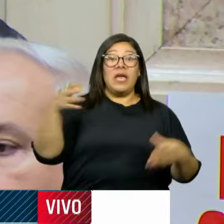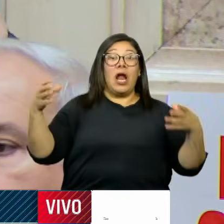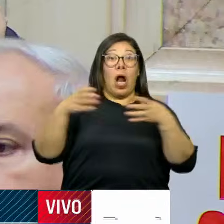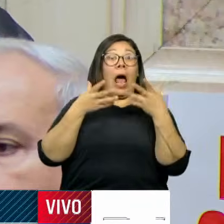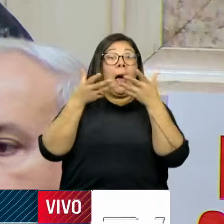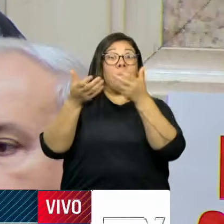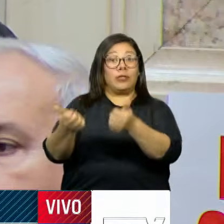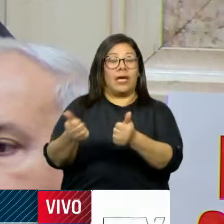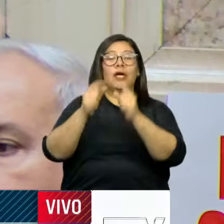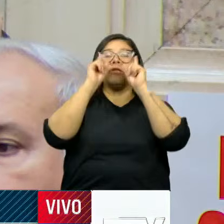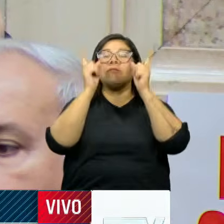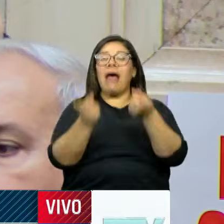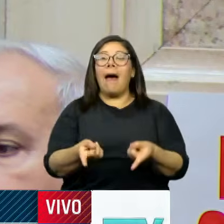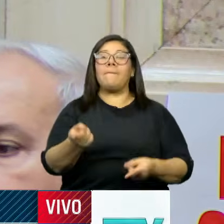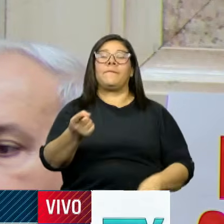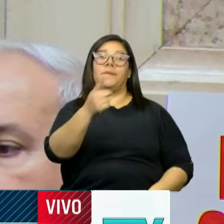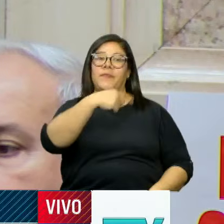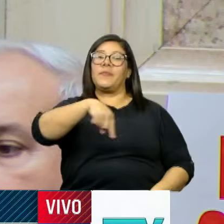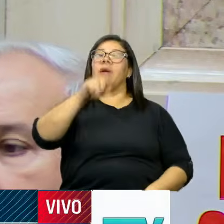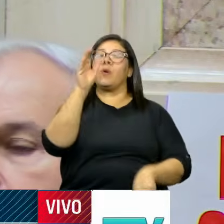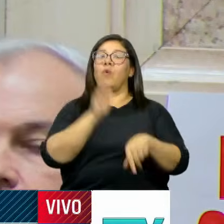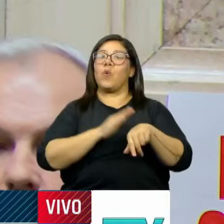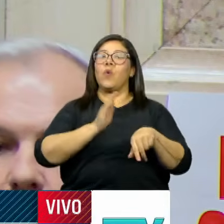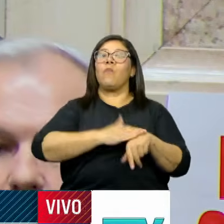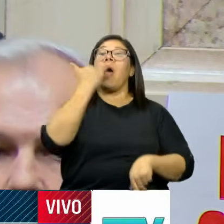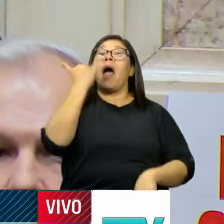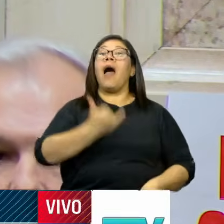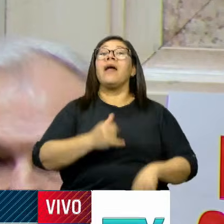complicado. Incluso la justicia federal